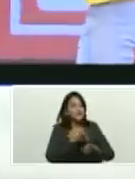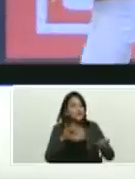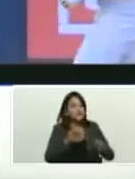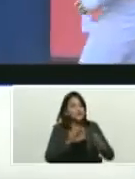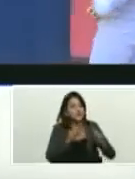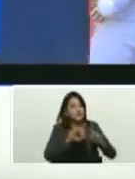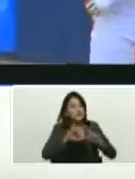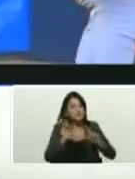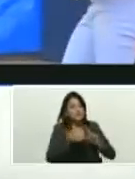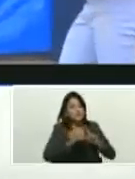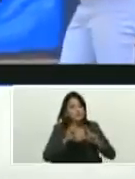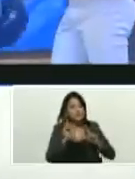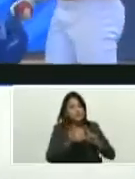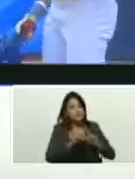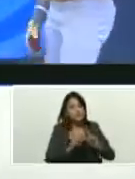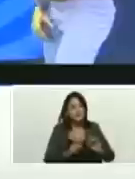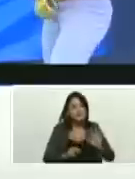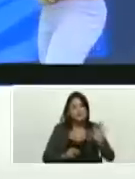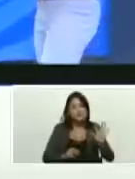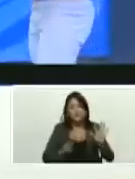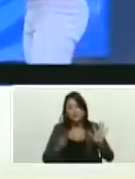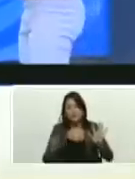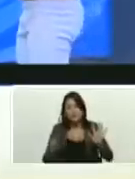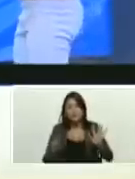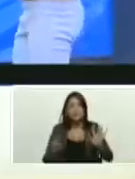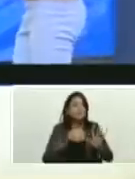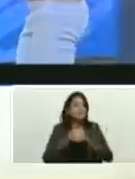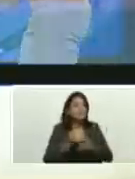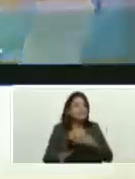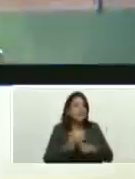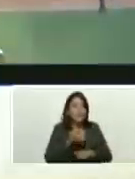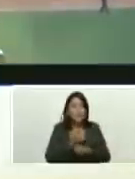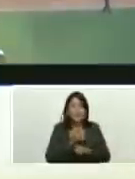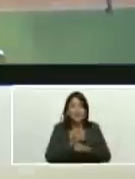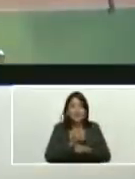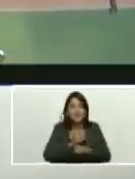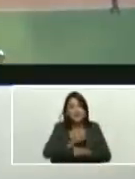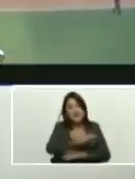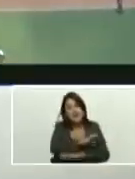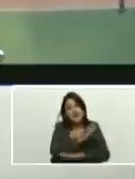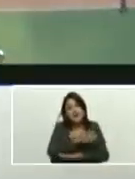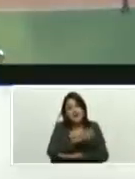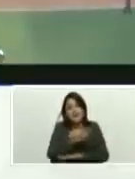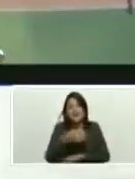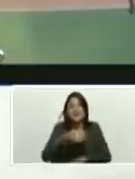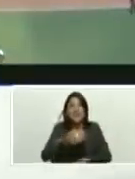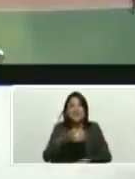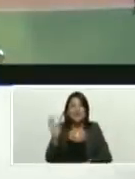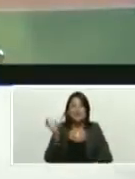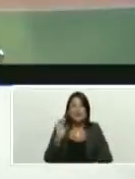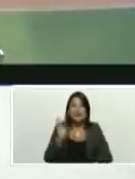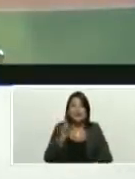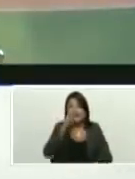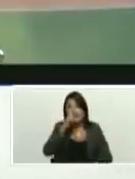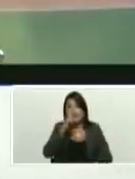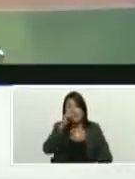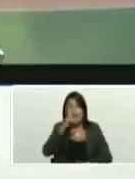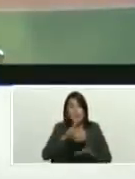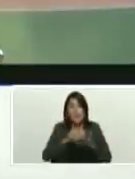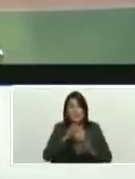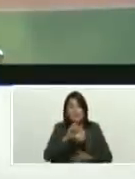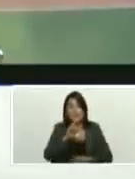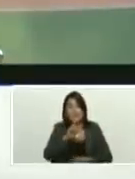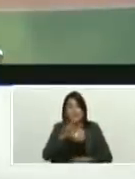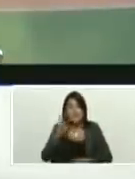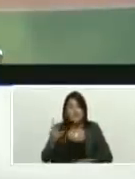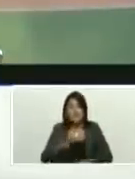ganando 5-2 en la Serie del Caribe de la Gran Caracas. Caracas 2023, Caracas la bella, Caracas